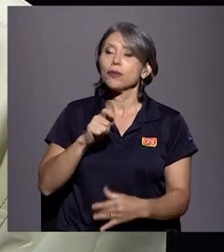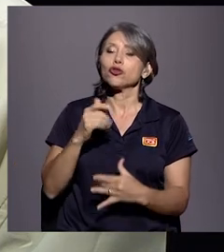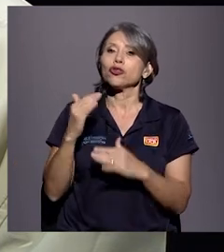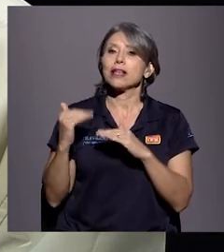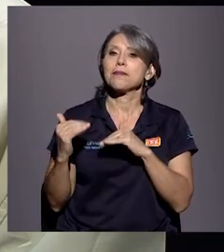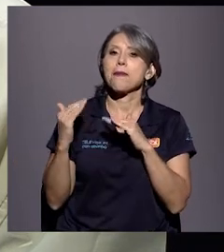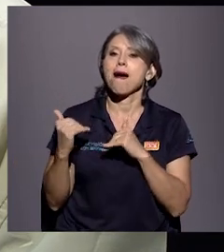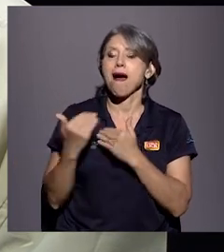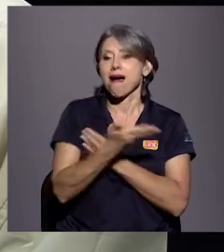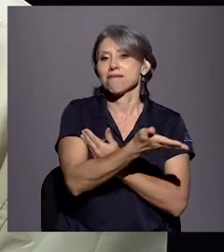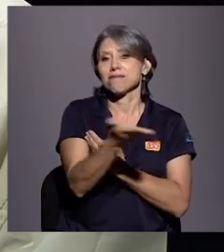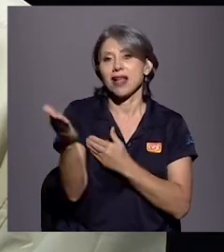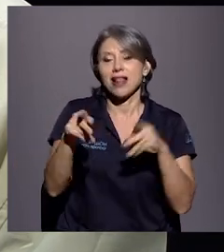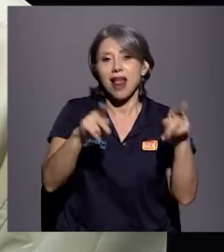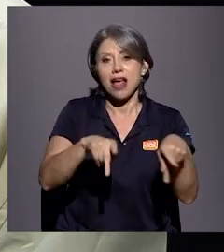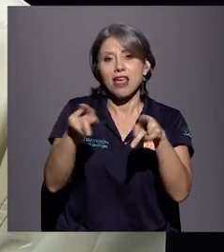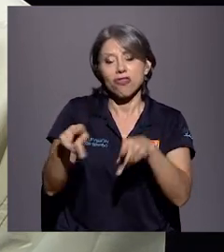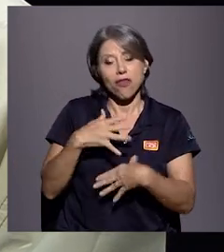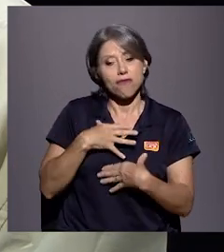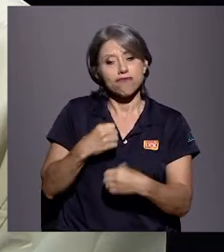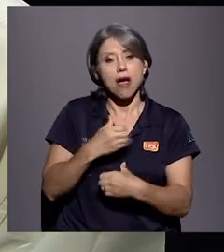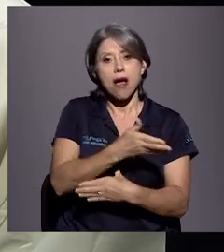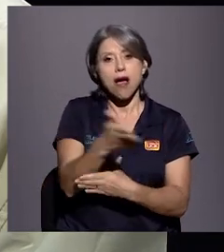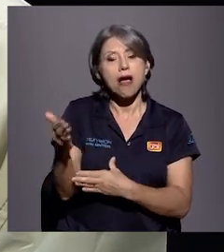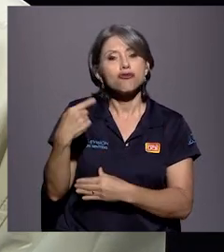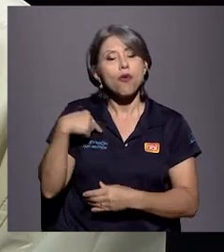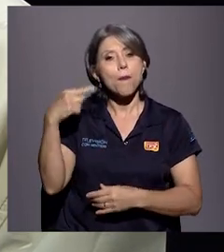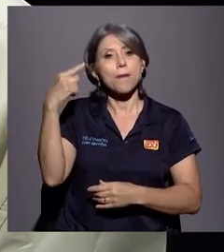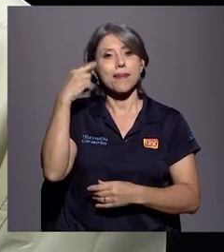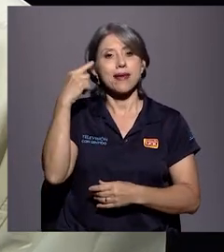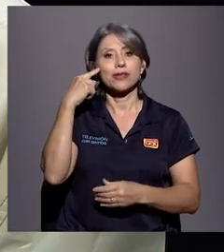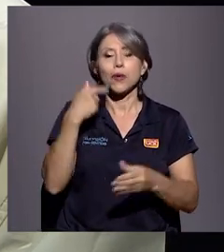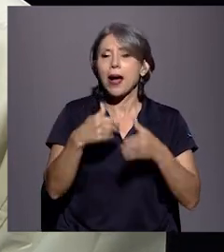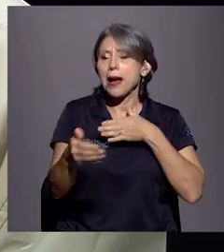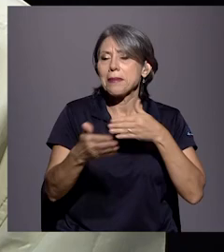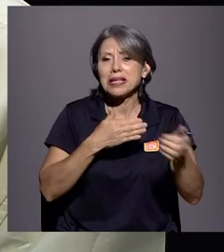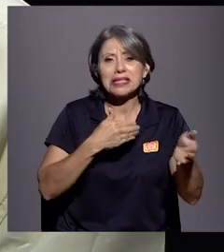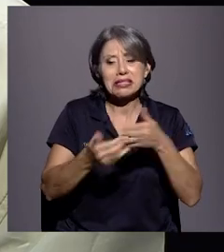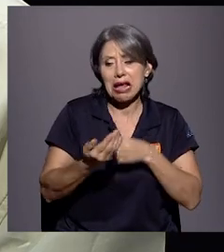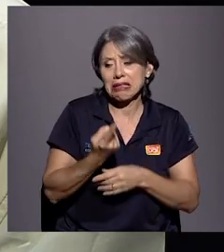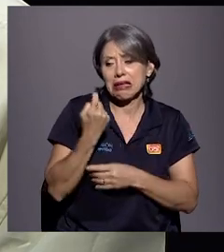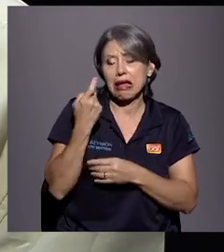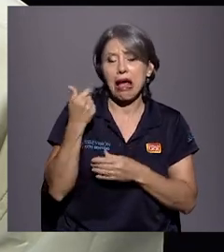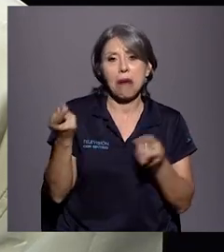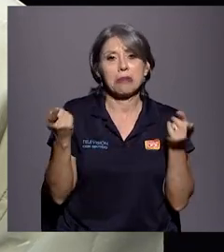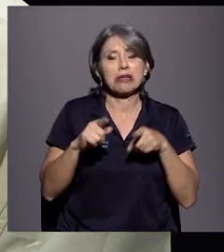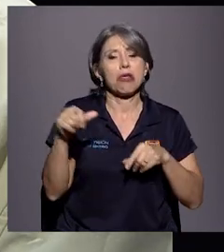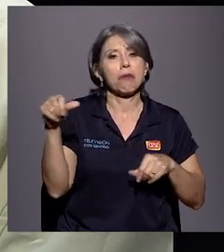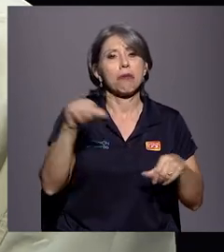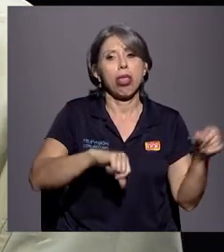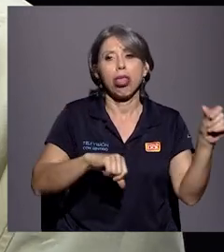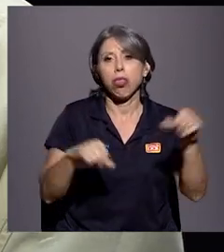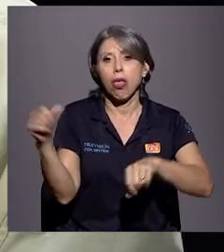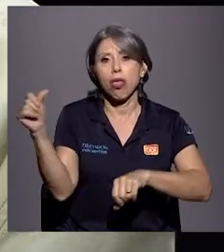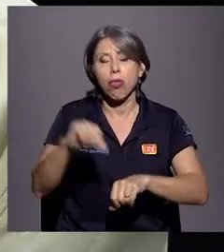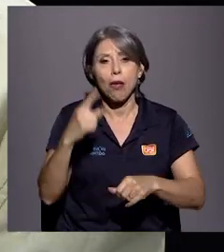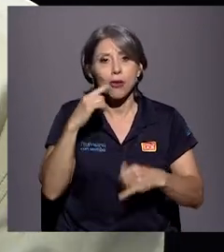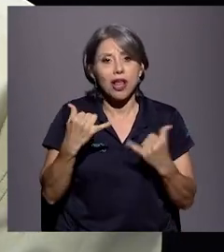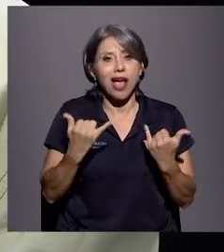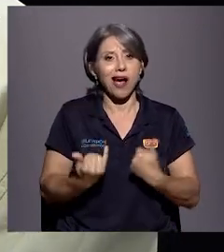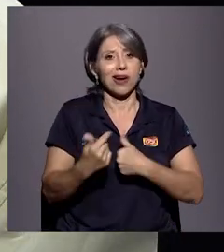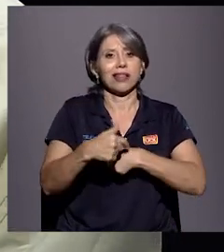Yo pienso que a pesar de todas las derrotas recientes, porque estamos en un periodo